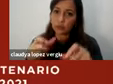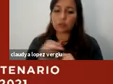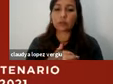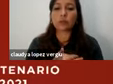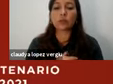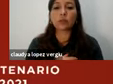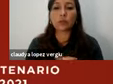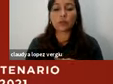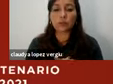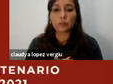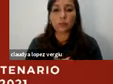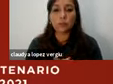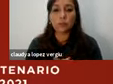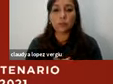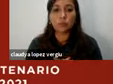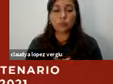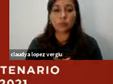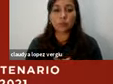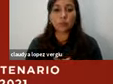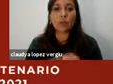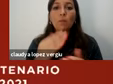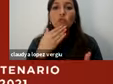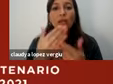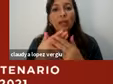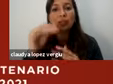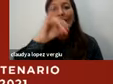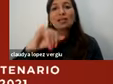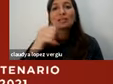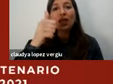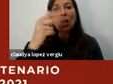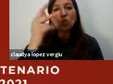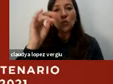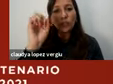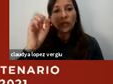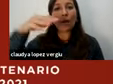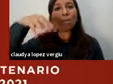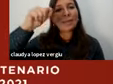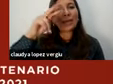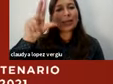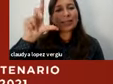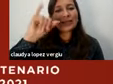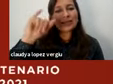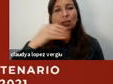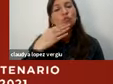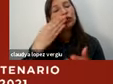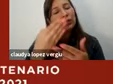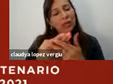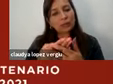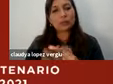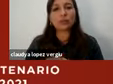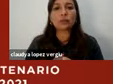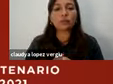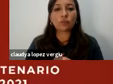de las ponentes, Sayuri, a Melissa Tola, de Aguamaki, ubicado en Ollantaytambo, en la región del Cusco,